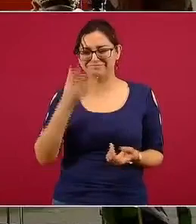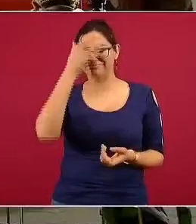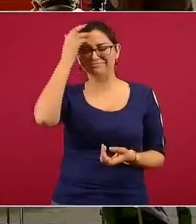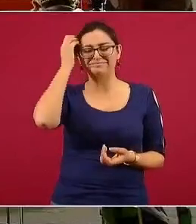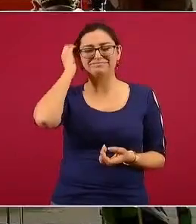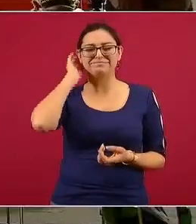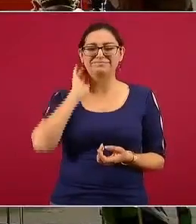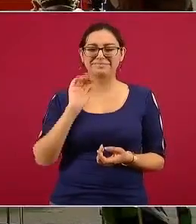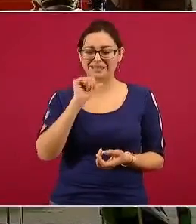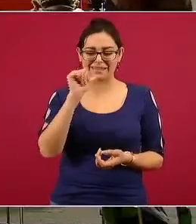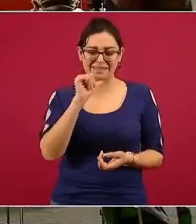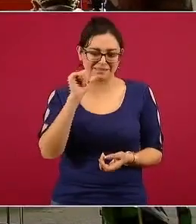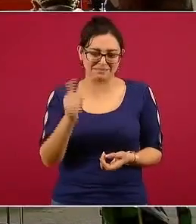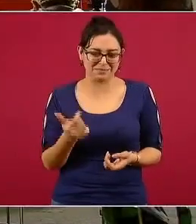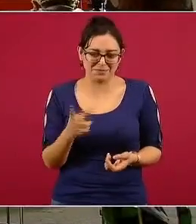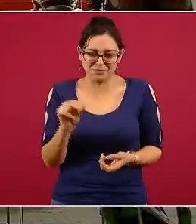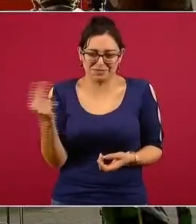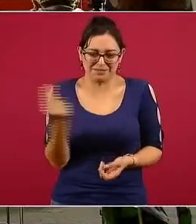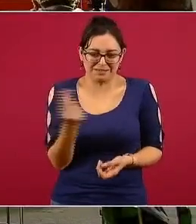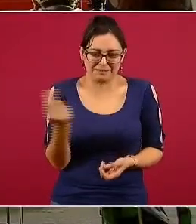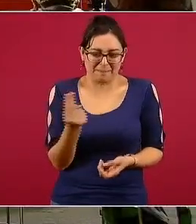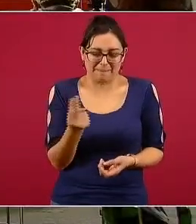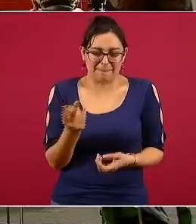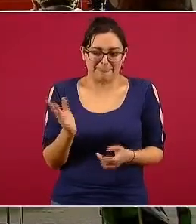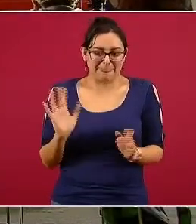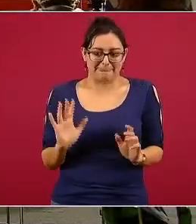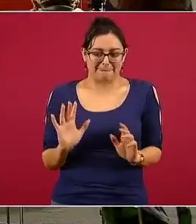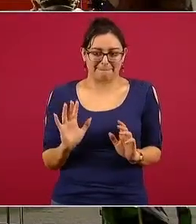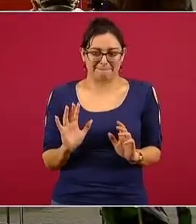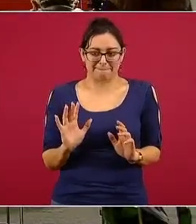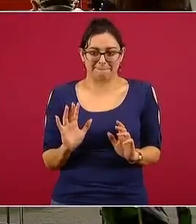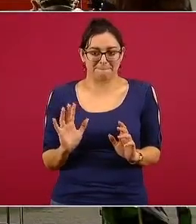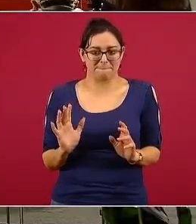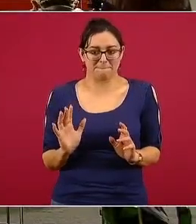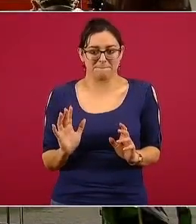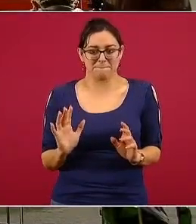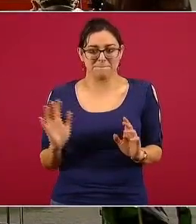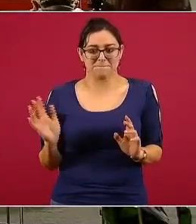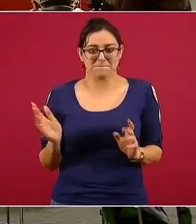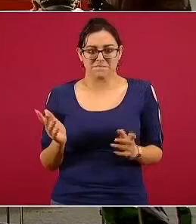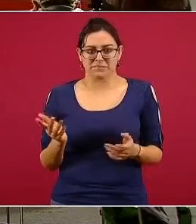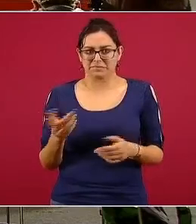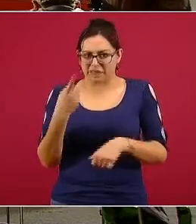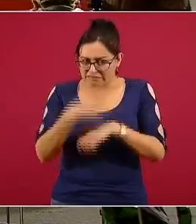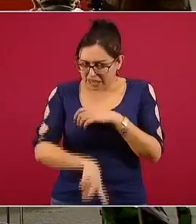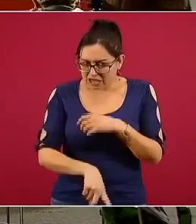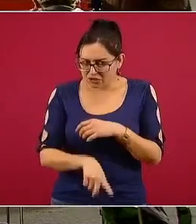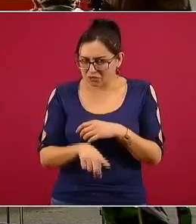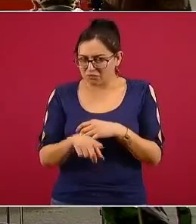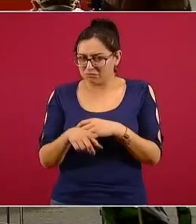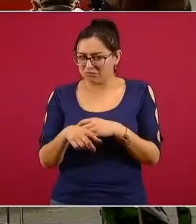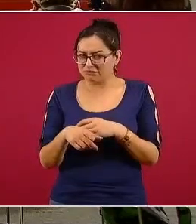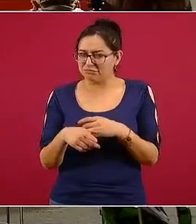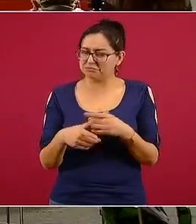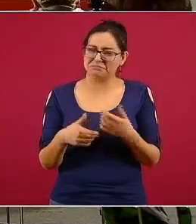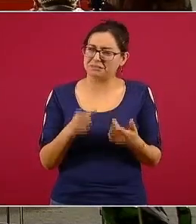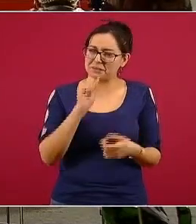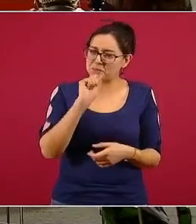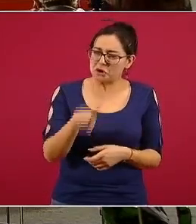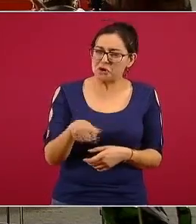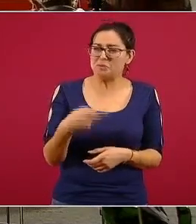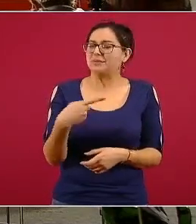¿sí? Entonces, si hay una contraindicación, tampoco esté claro, ¿no? Pero en general no hay ninguna justificación para